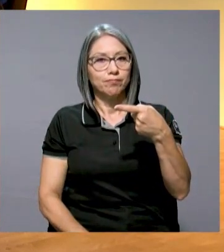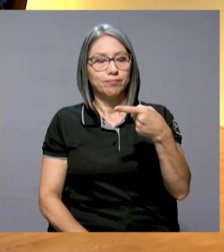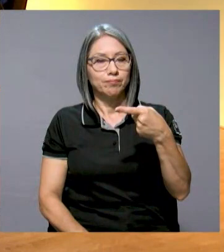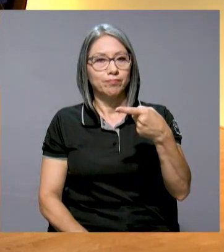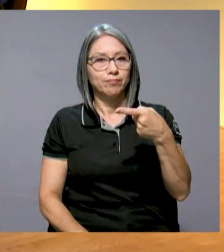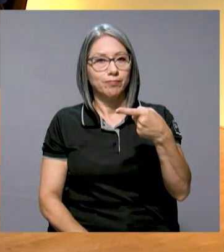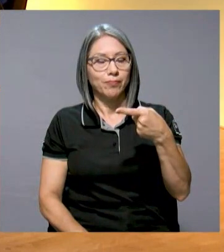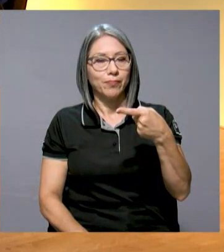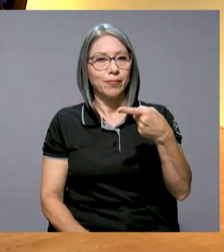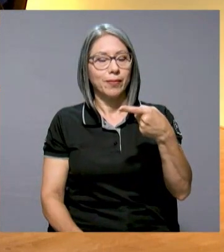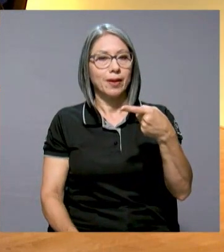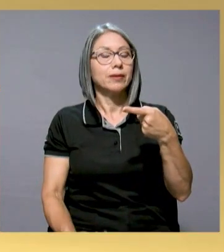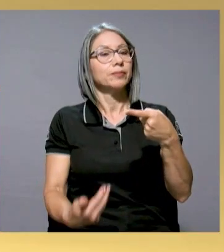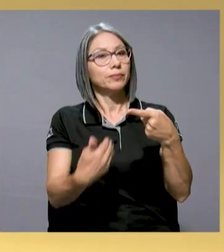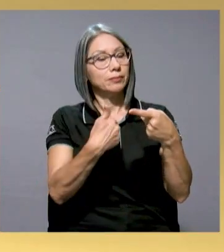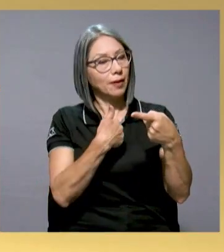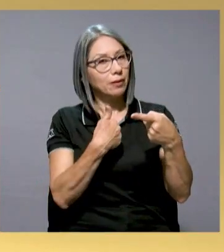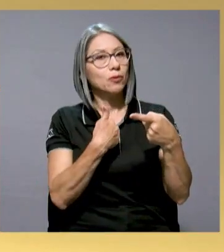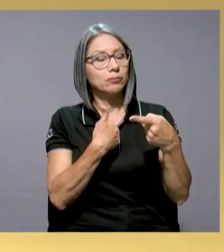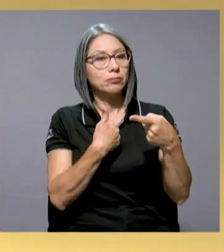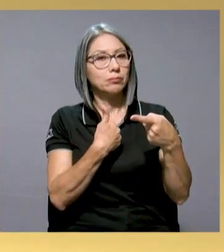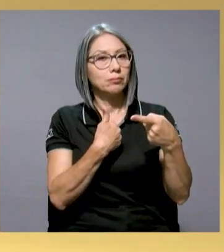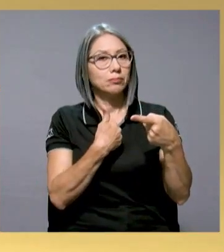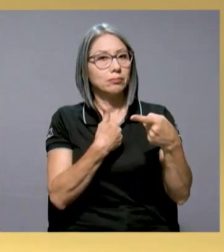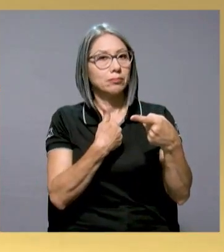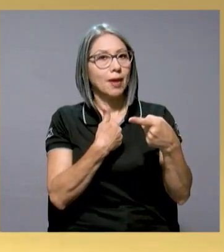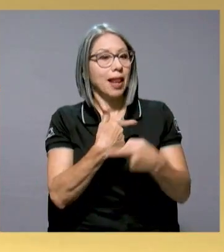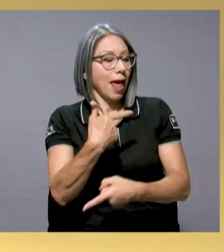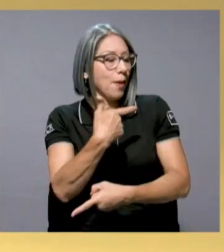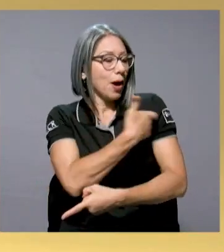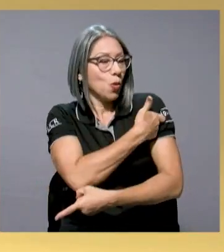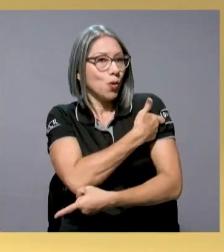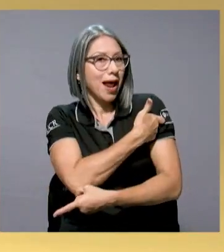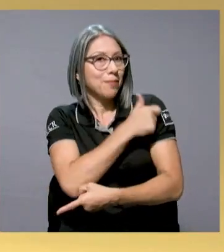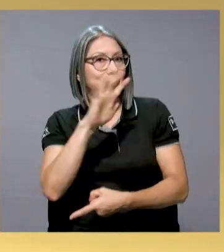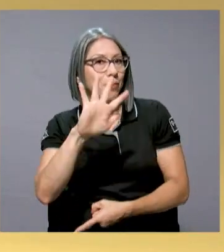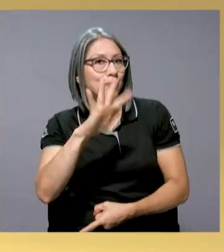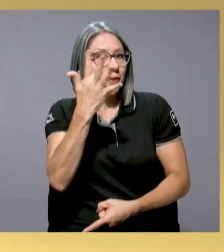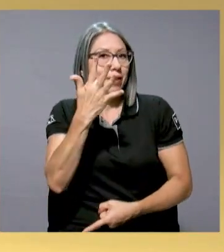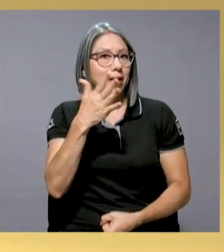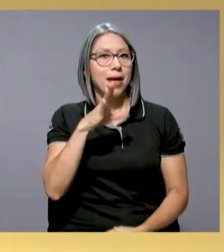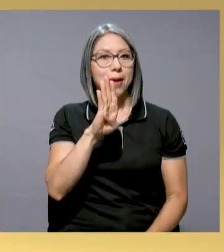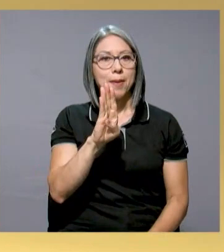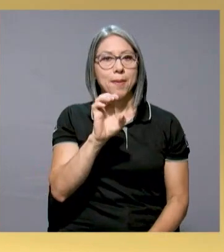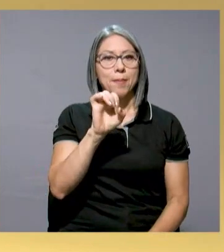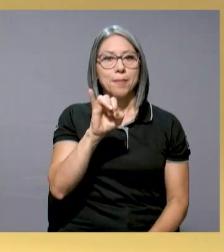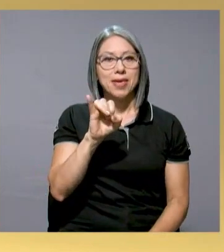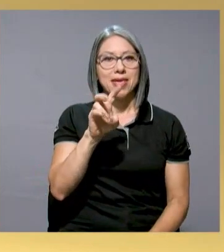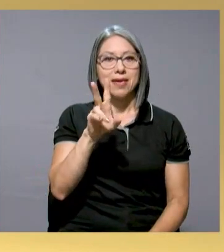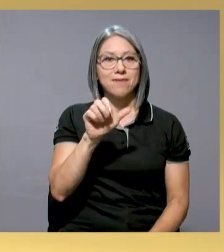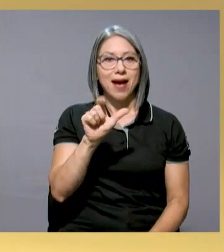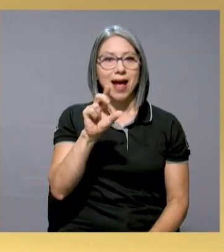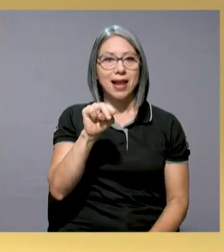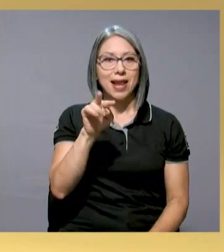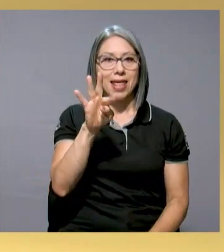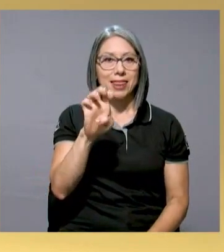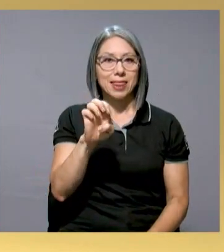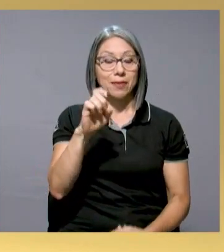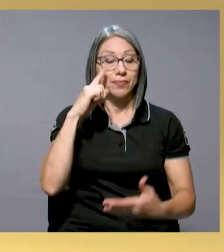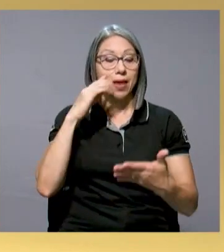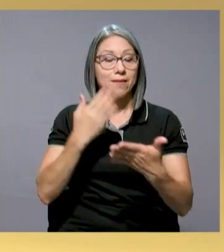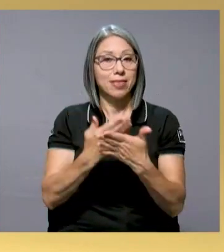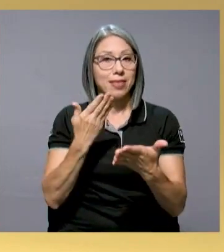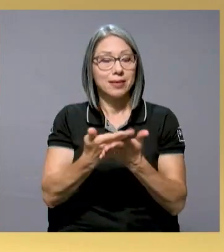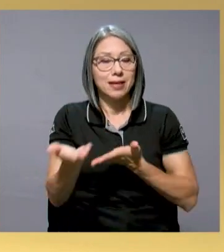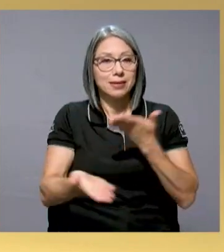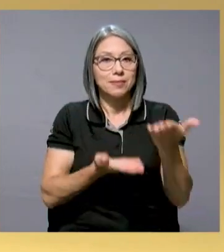que tengo la vacuna bivalente, y aquí está la evidencia de parte del Servicio Nacional de Salud.